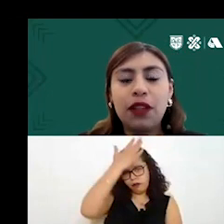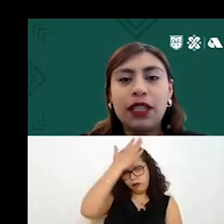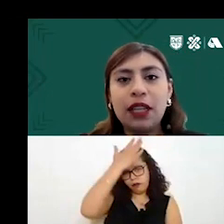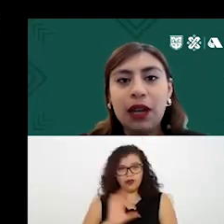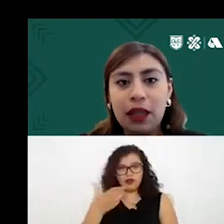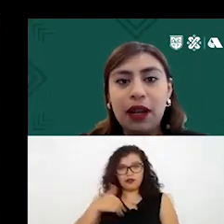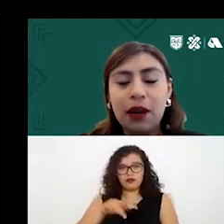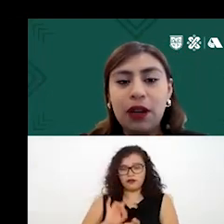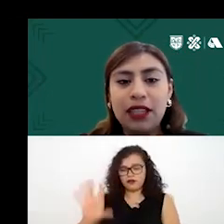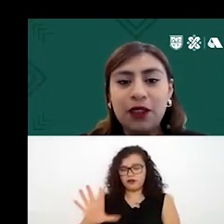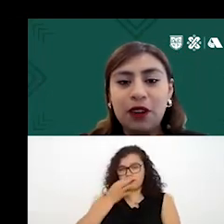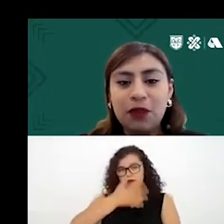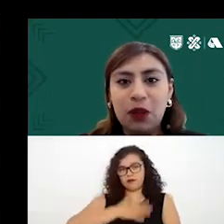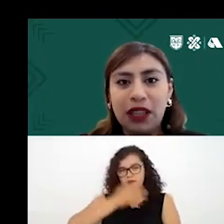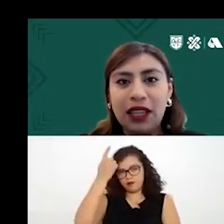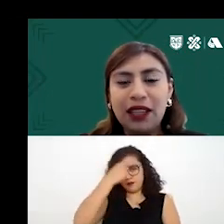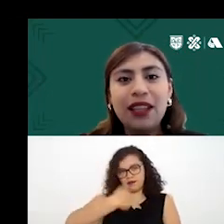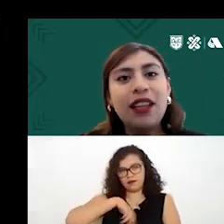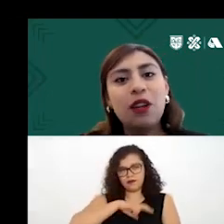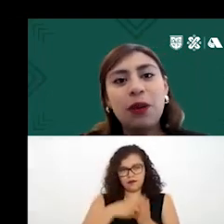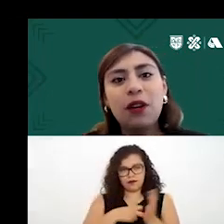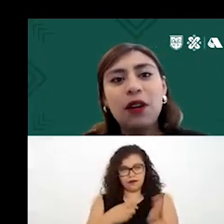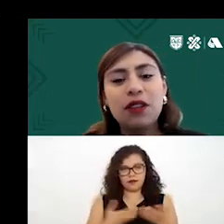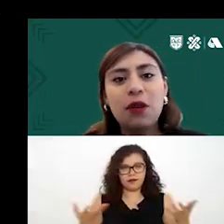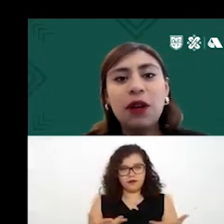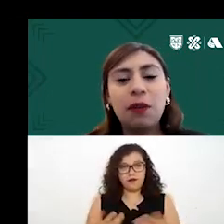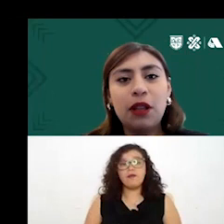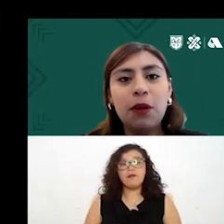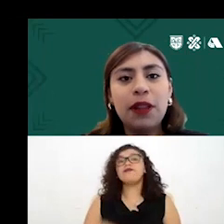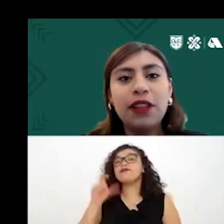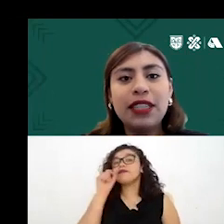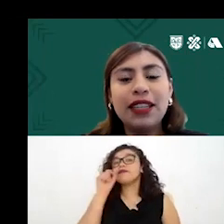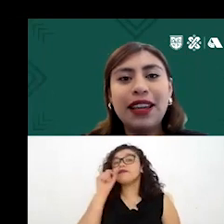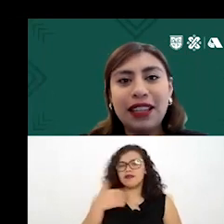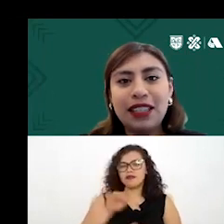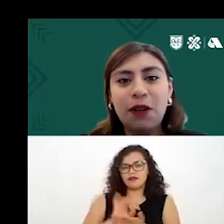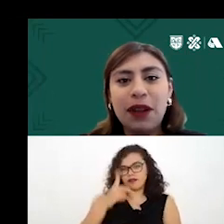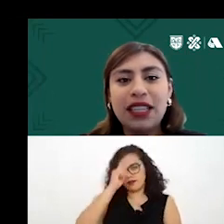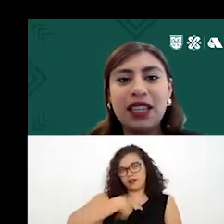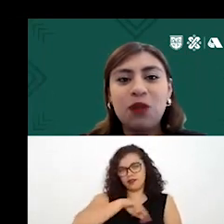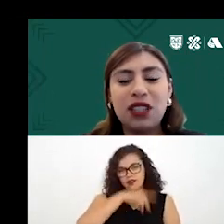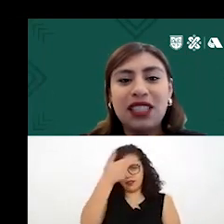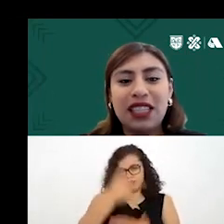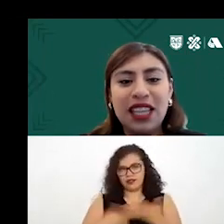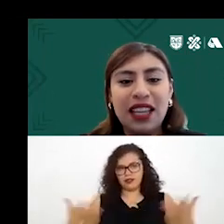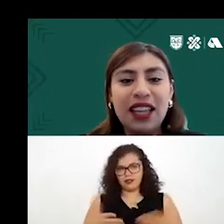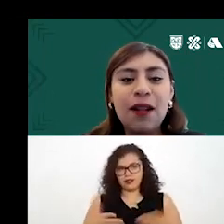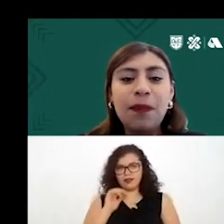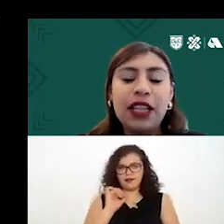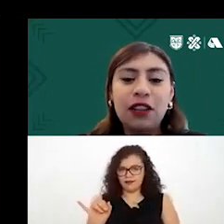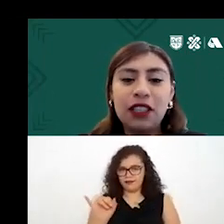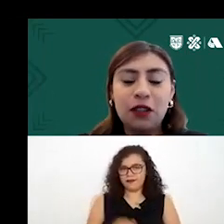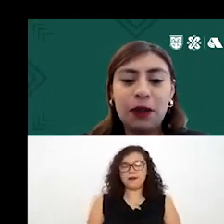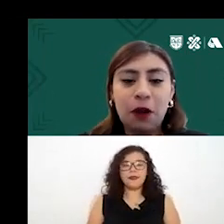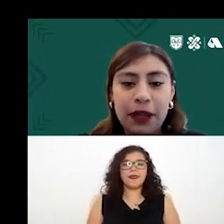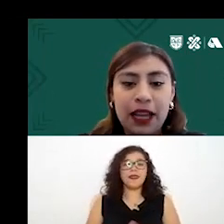indiquen por medio del chat para llevar a cabo la edición correspondiente. No olviden colocar su nombre completo por medio del chat, ya que de esta forma registramos su asistencia.